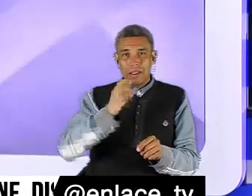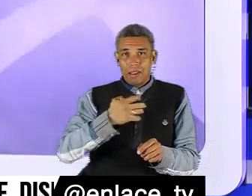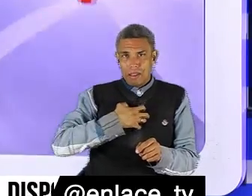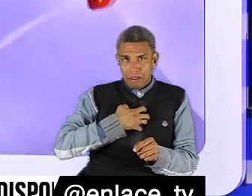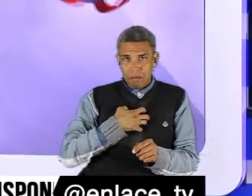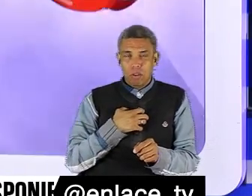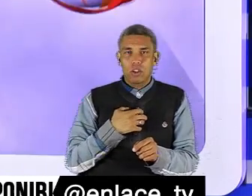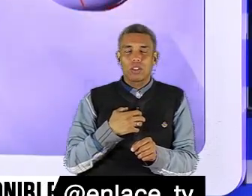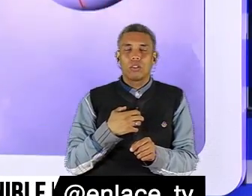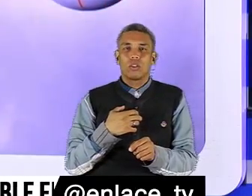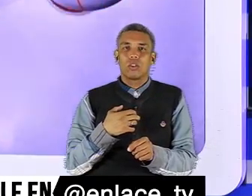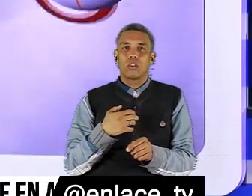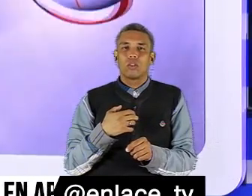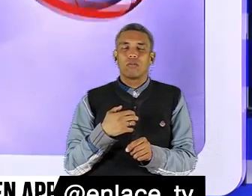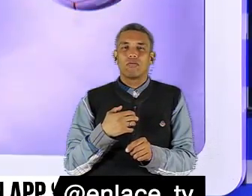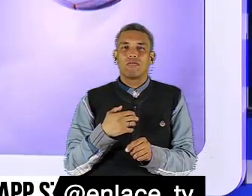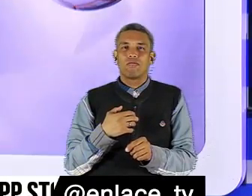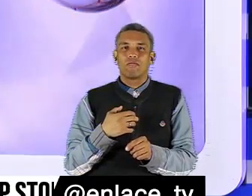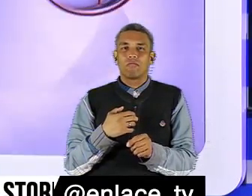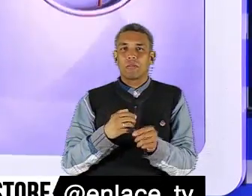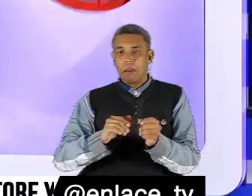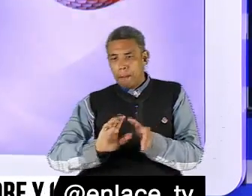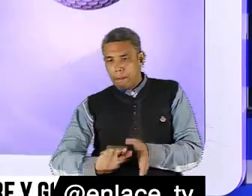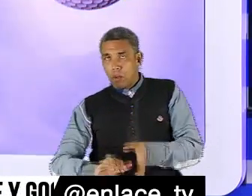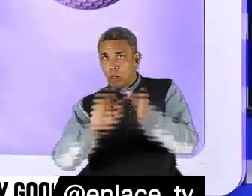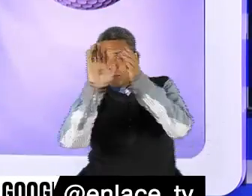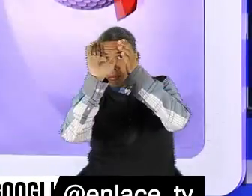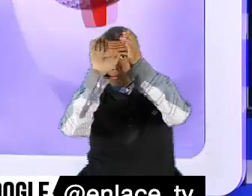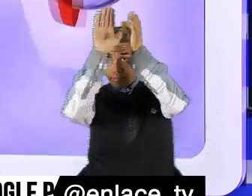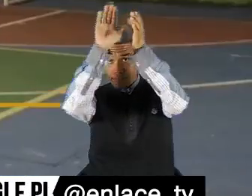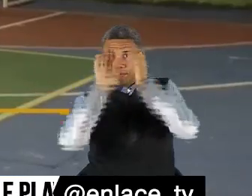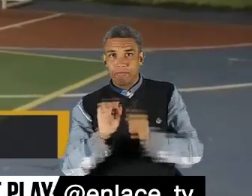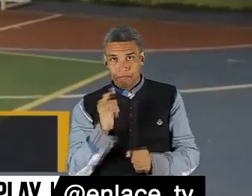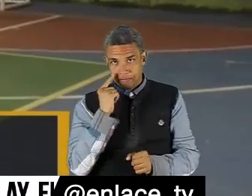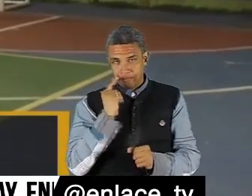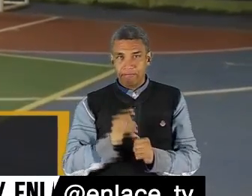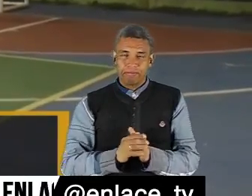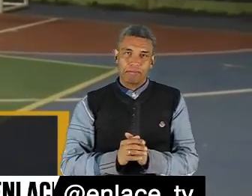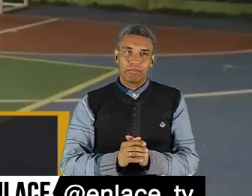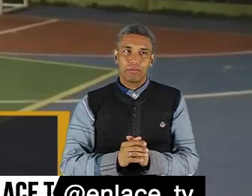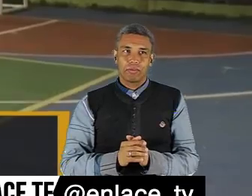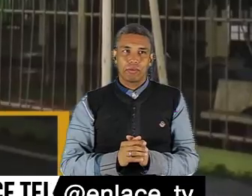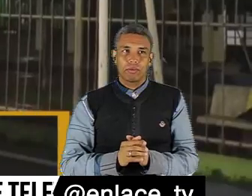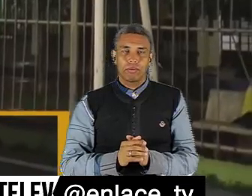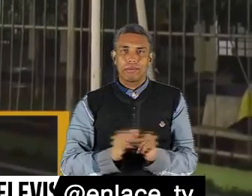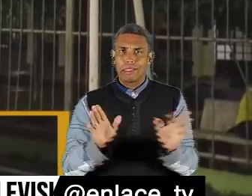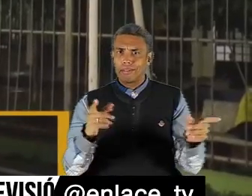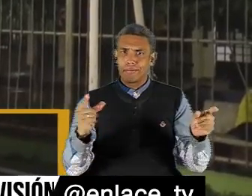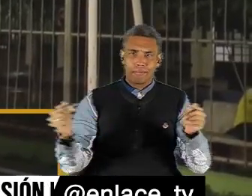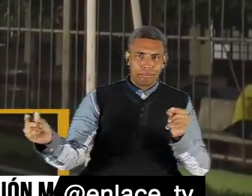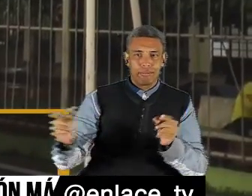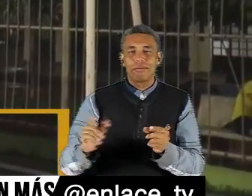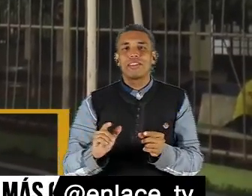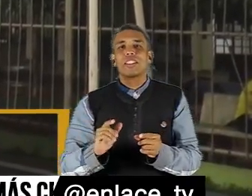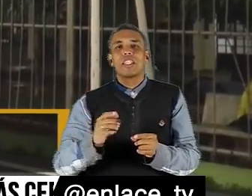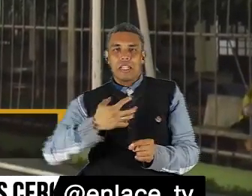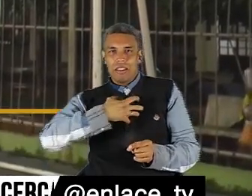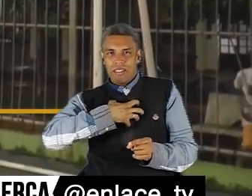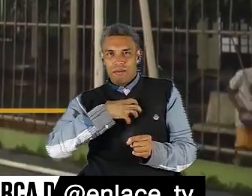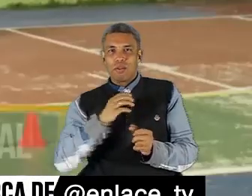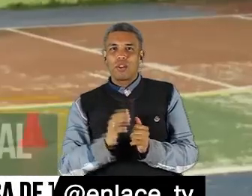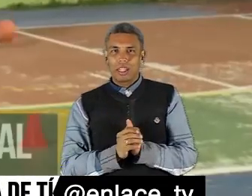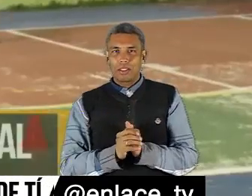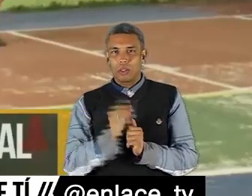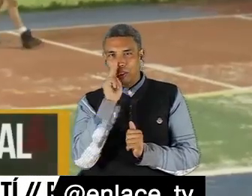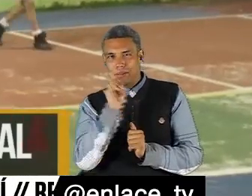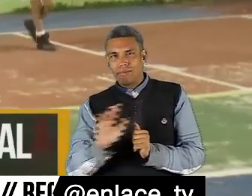de esta disciplina deportiva del baloncesto. El Club Deportivo La Toca alista su nómina para participar en el Torneo